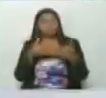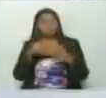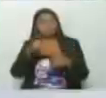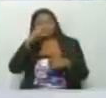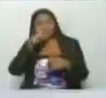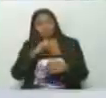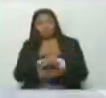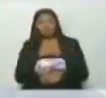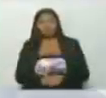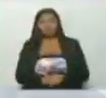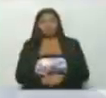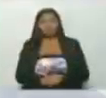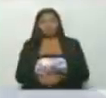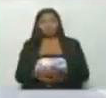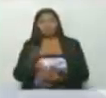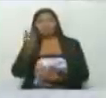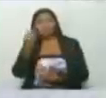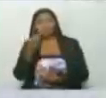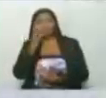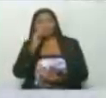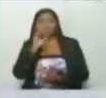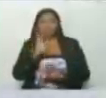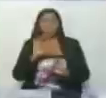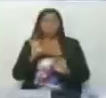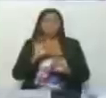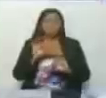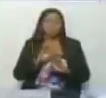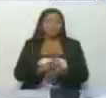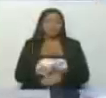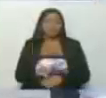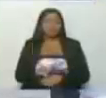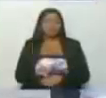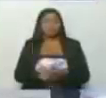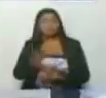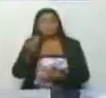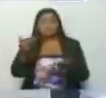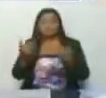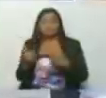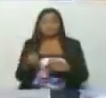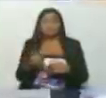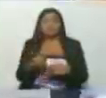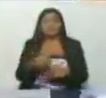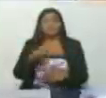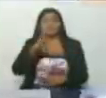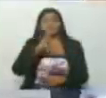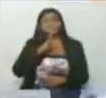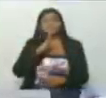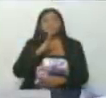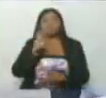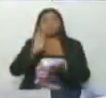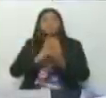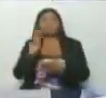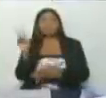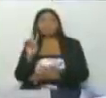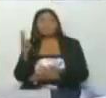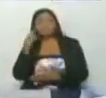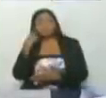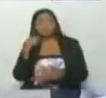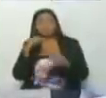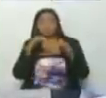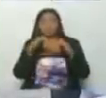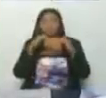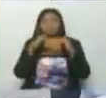los manejos cifras que manejamos cifras las cifras tiene que dar el banco central de venezuela en todo caso observamos una